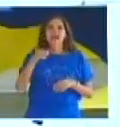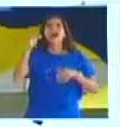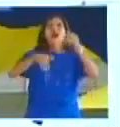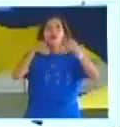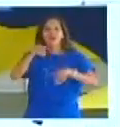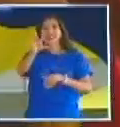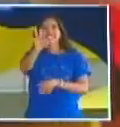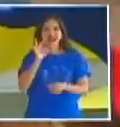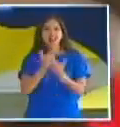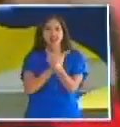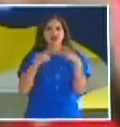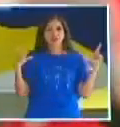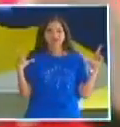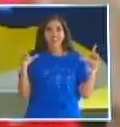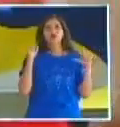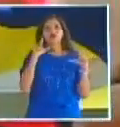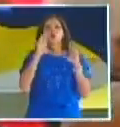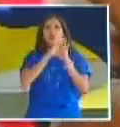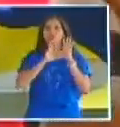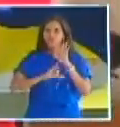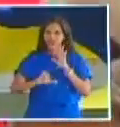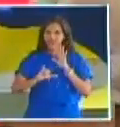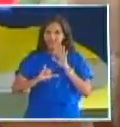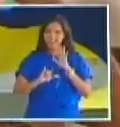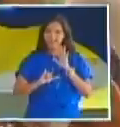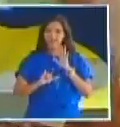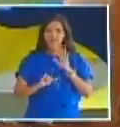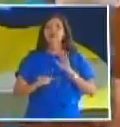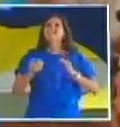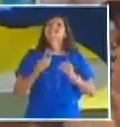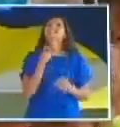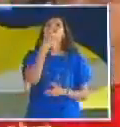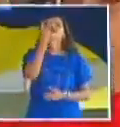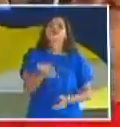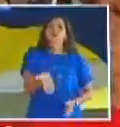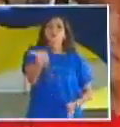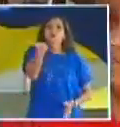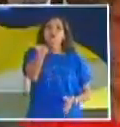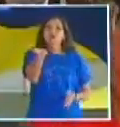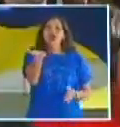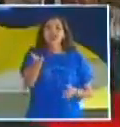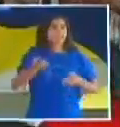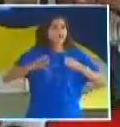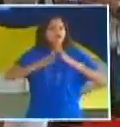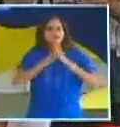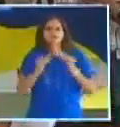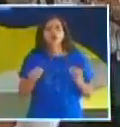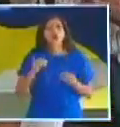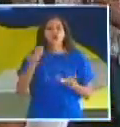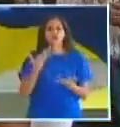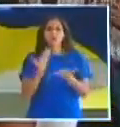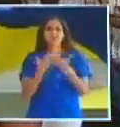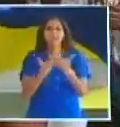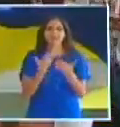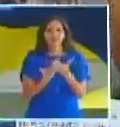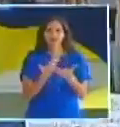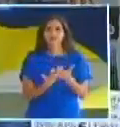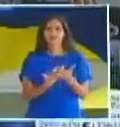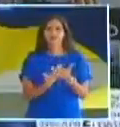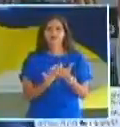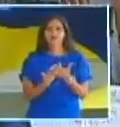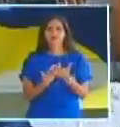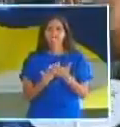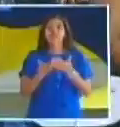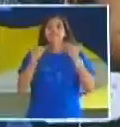elegir libremente su constituyente, que lleven su voz, que lleven todos sus planteamientos, que